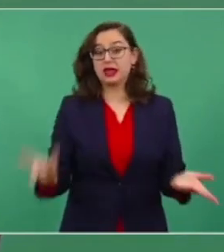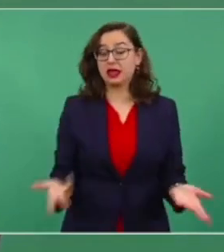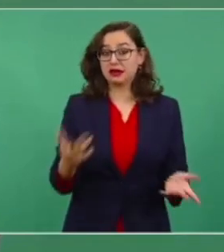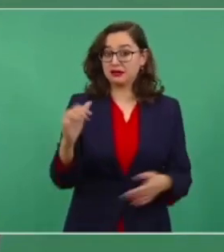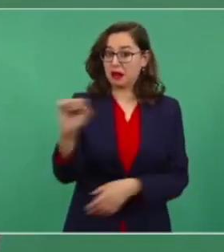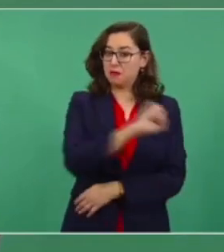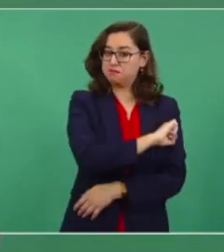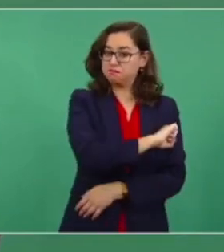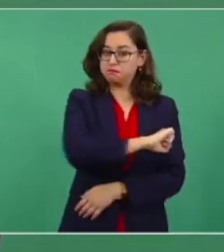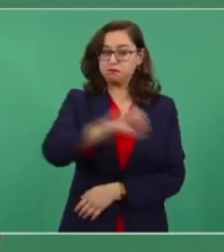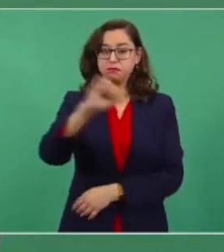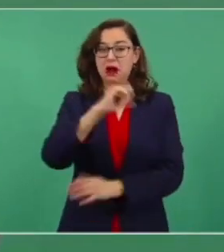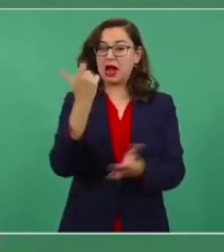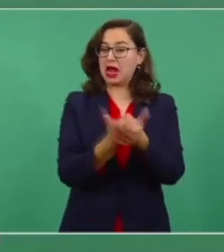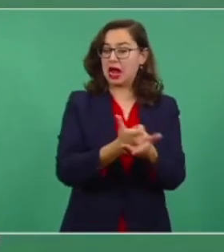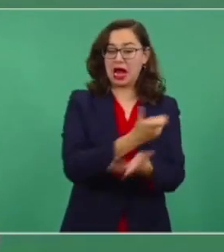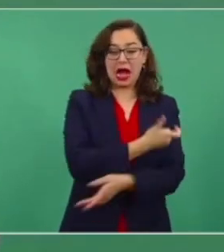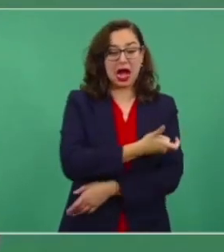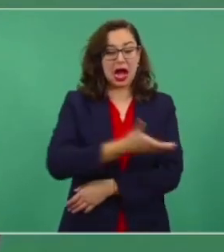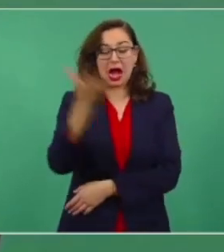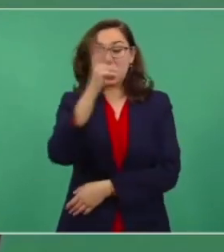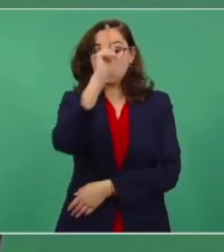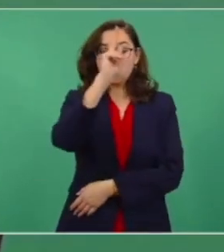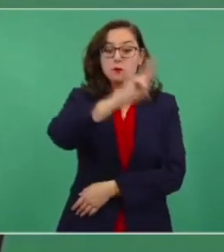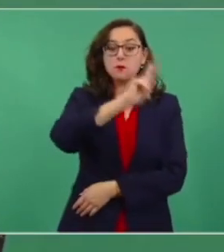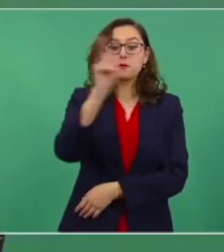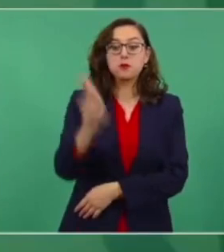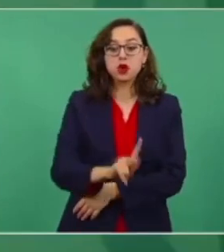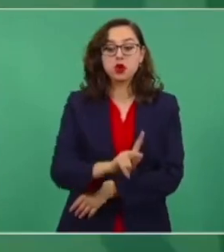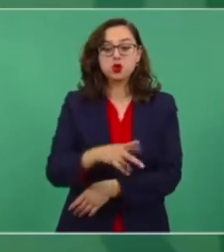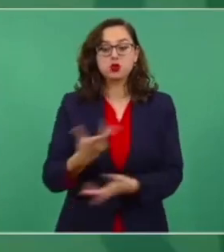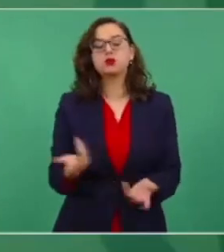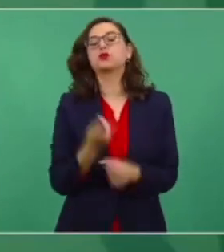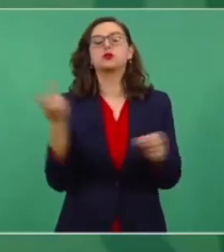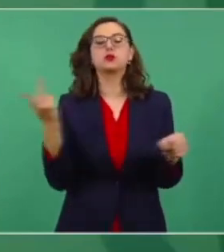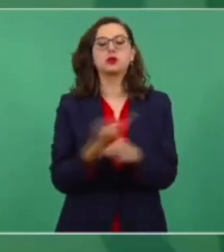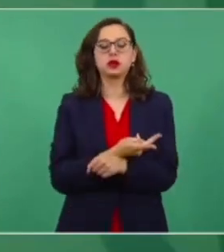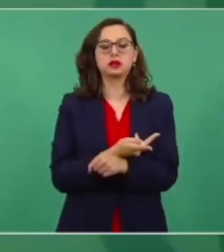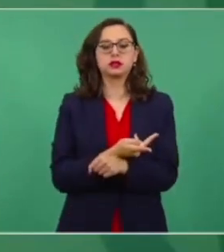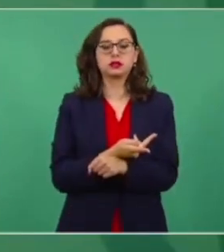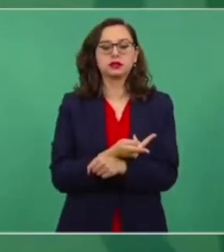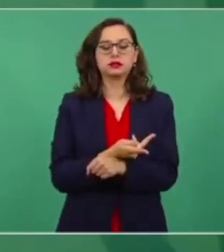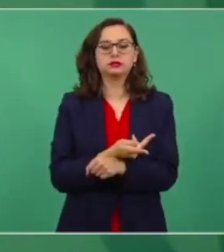vendiendo la luz carísima, y era el modelo